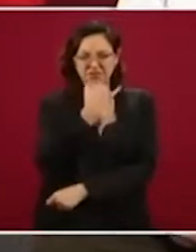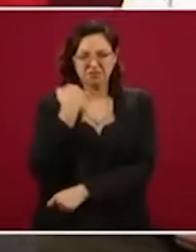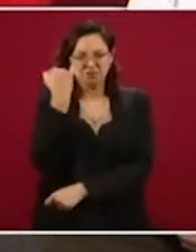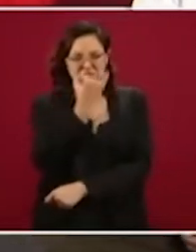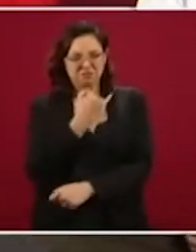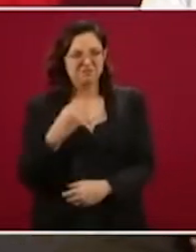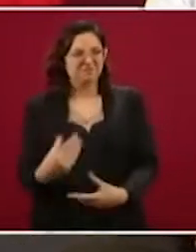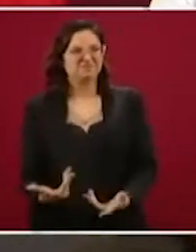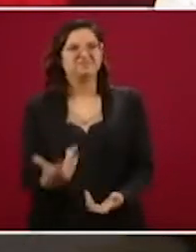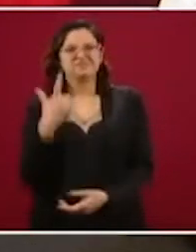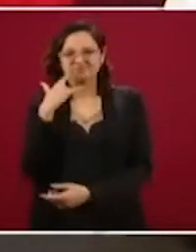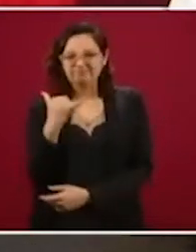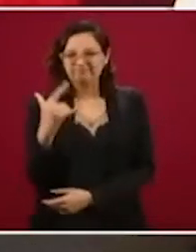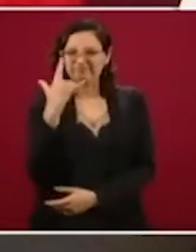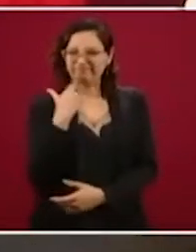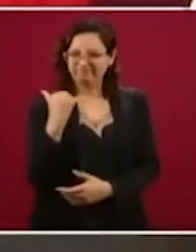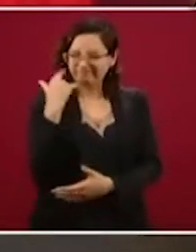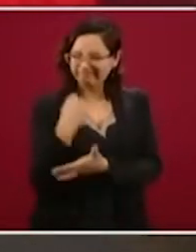único.